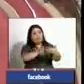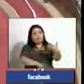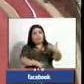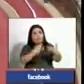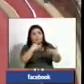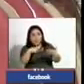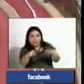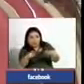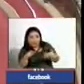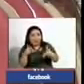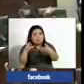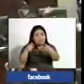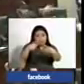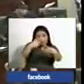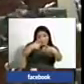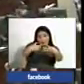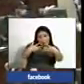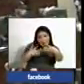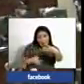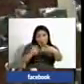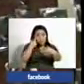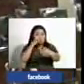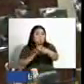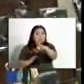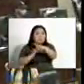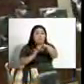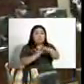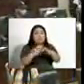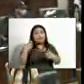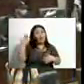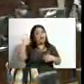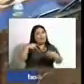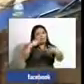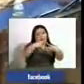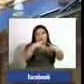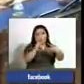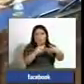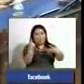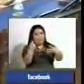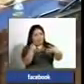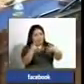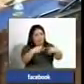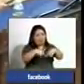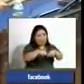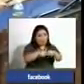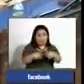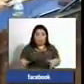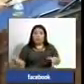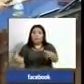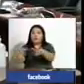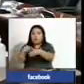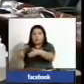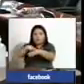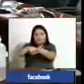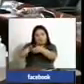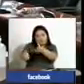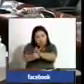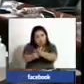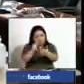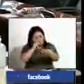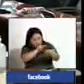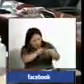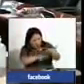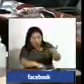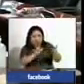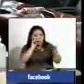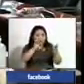quienes intenten violar la ley aparándose en un decreto no vigente. Los parlamentarios reaccionaron pues a las